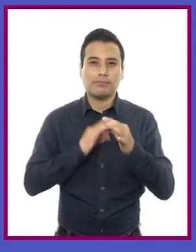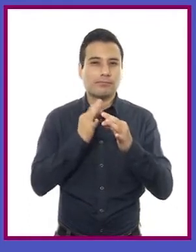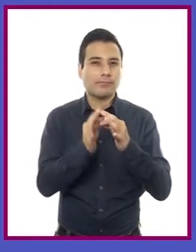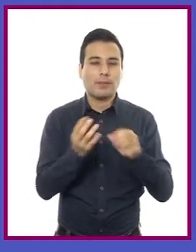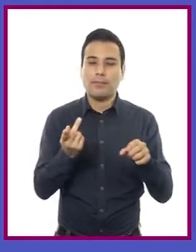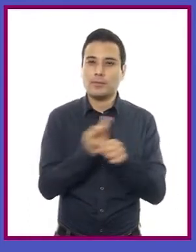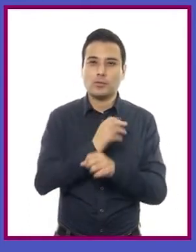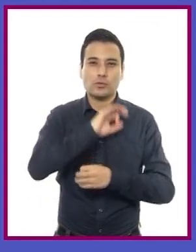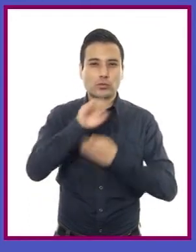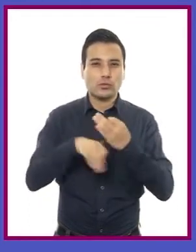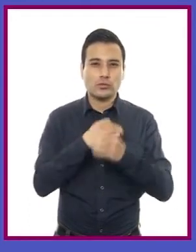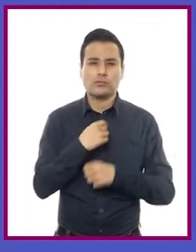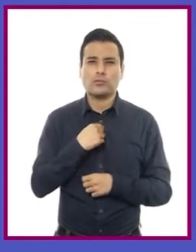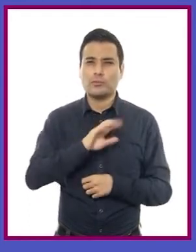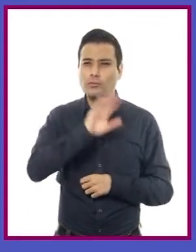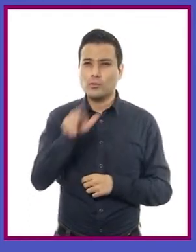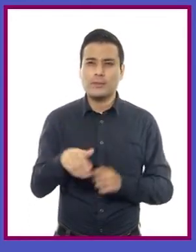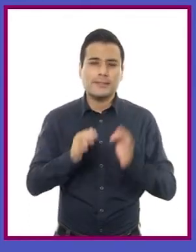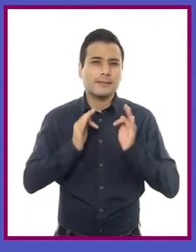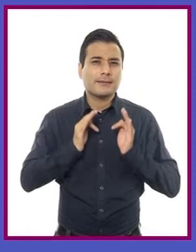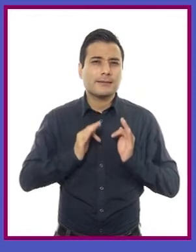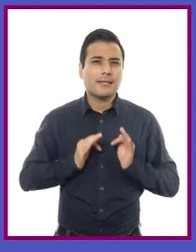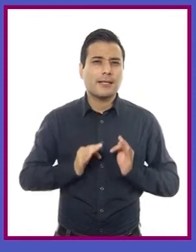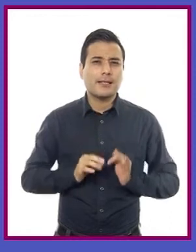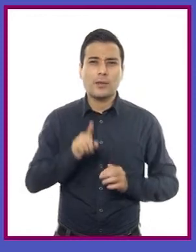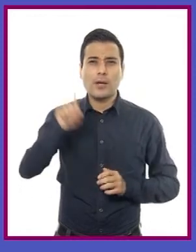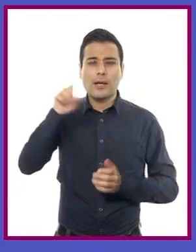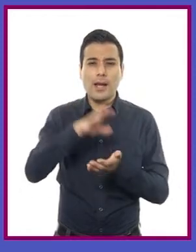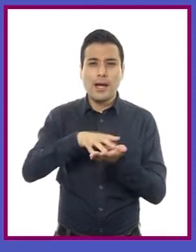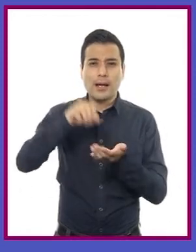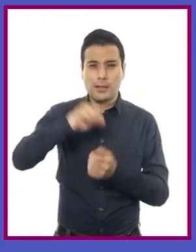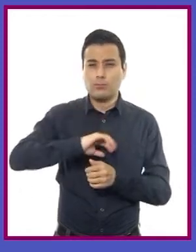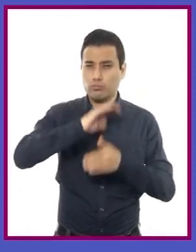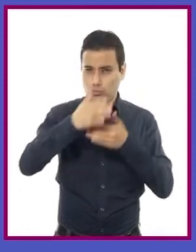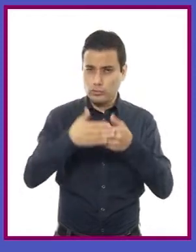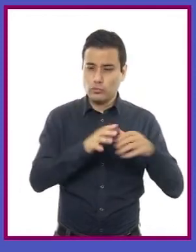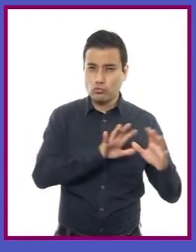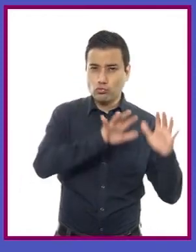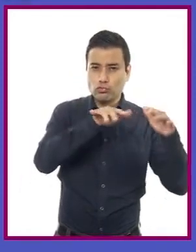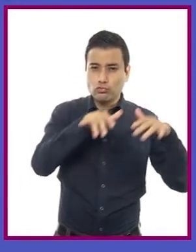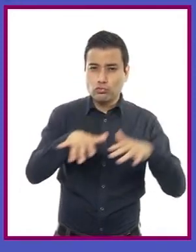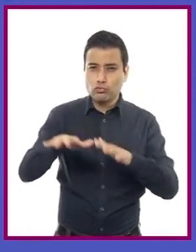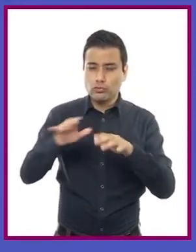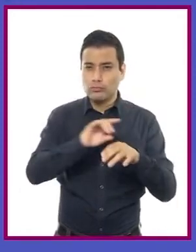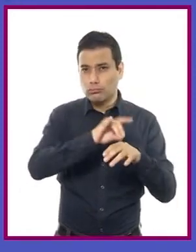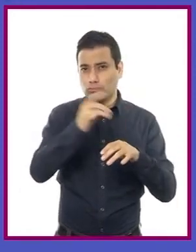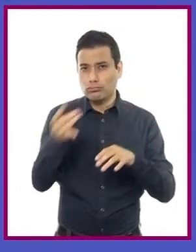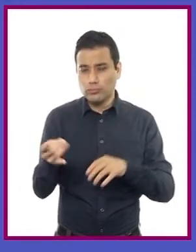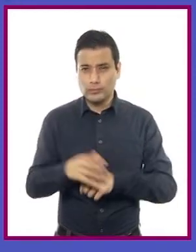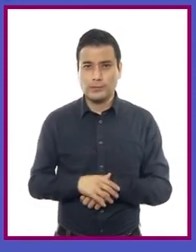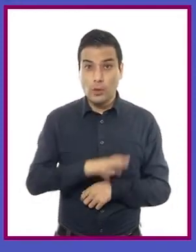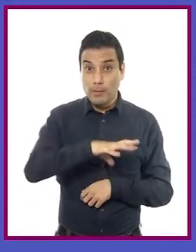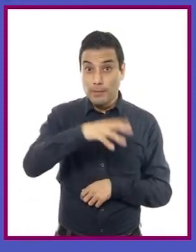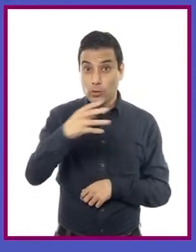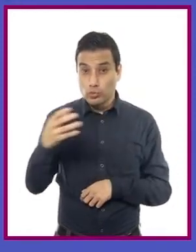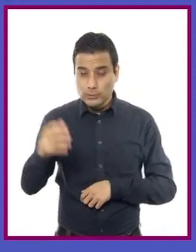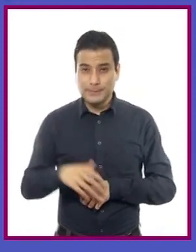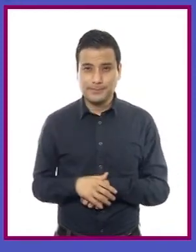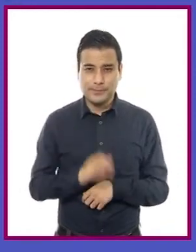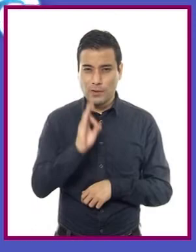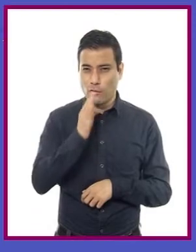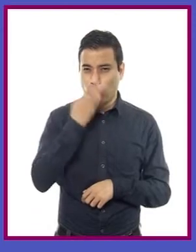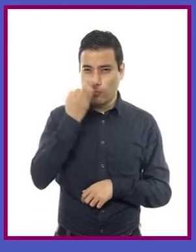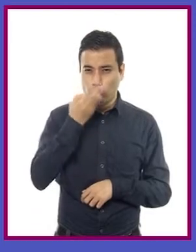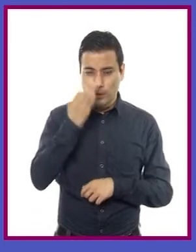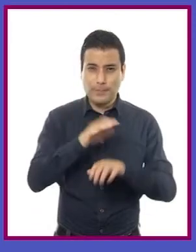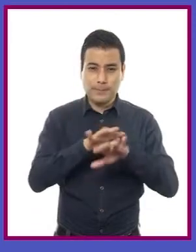todo. Puedo morir tranquilo en la arena, donde me arrojarán las olas que no perdonan. Medusa, flor del mar, la comparan con